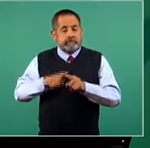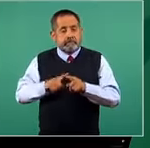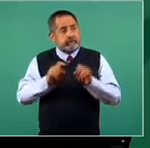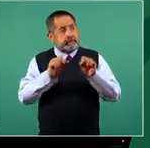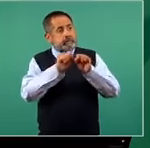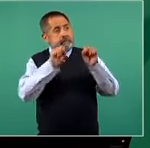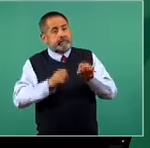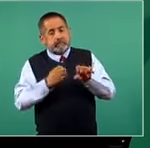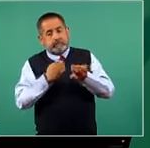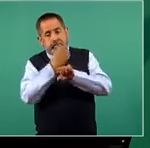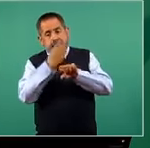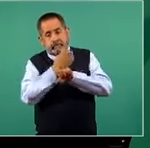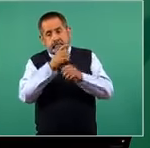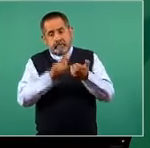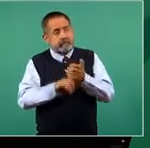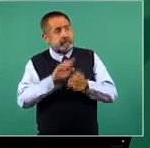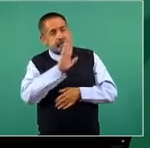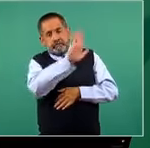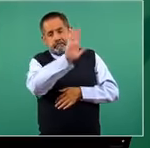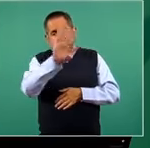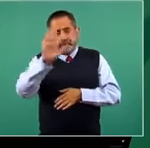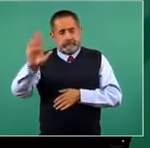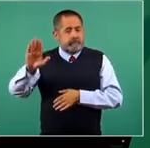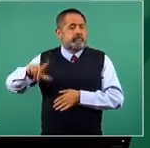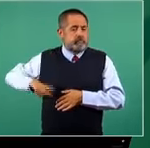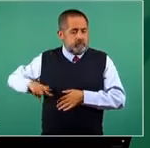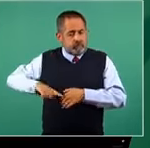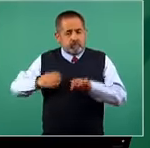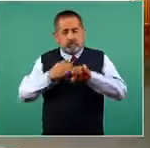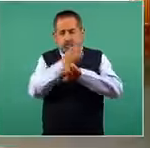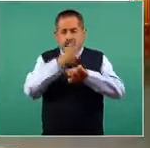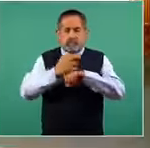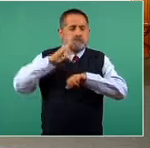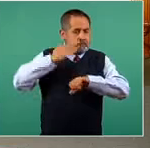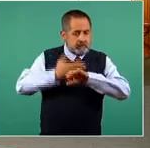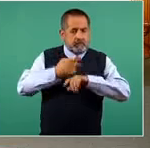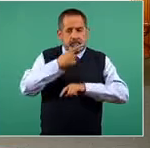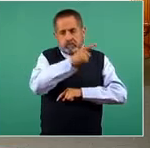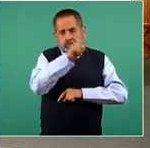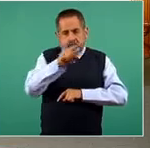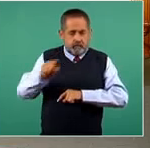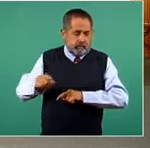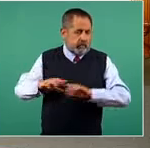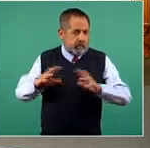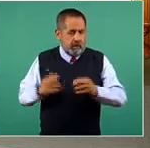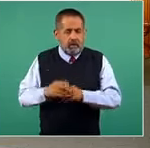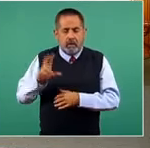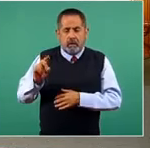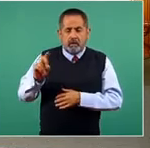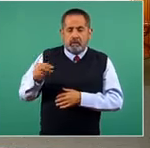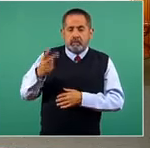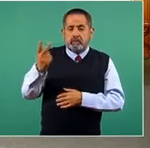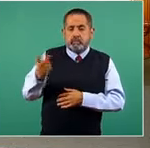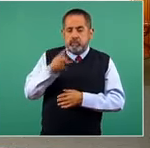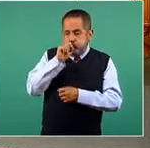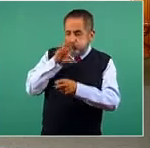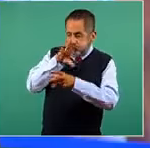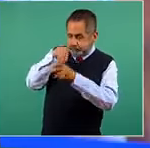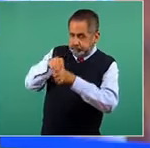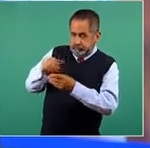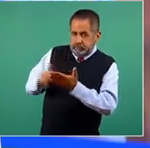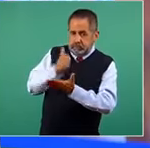sistemas estatales de salud es de los gobiernos de los estados, de los 32, incluida la Ciudad de